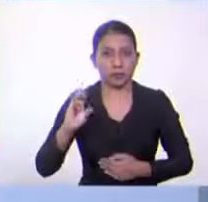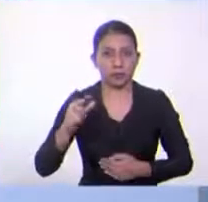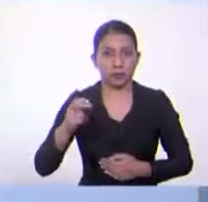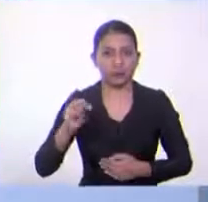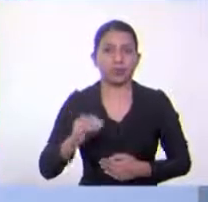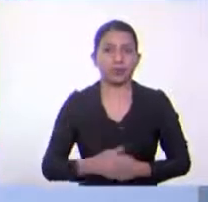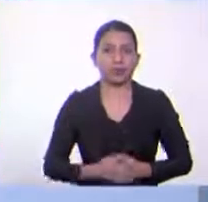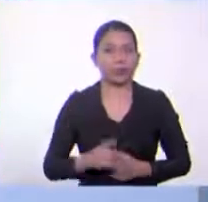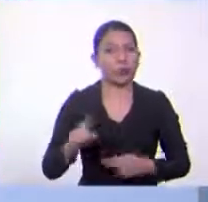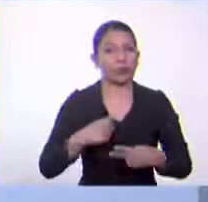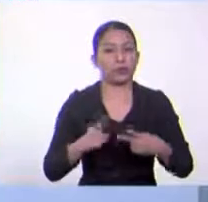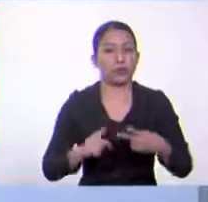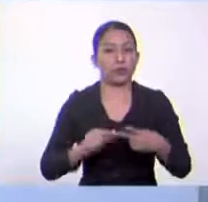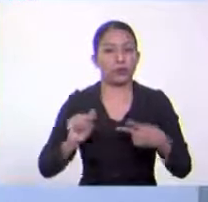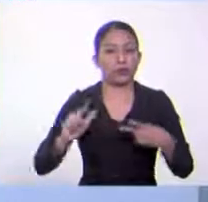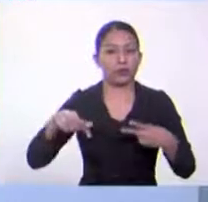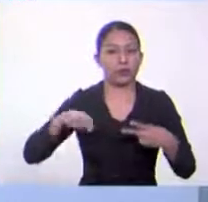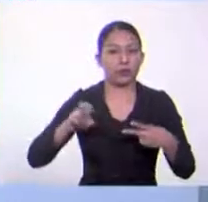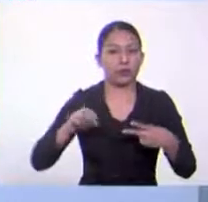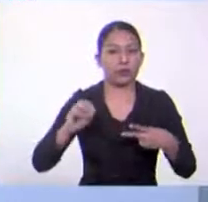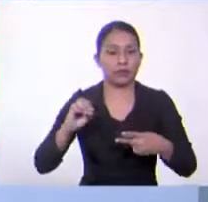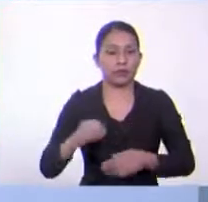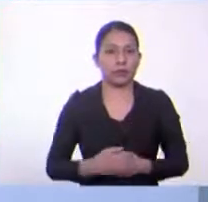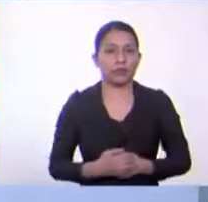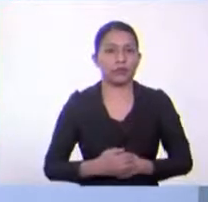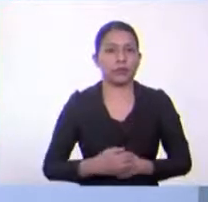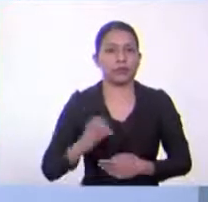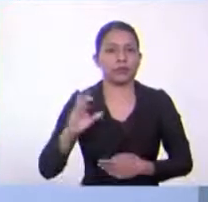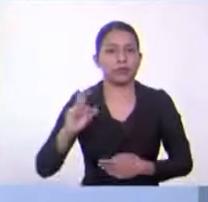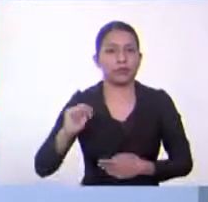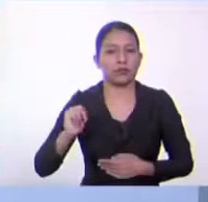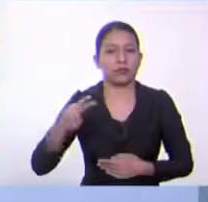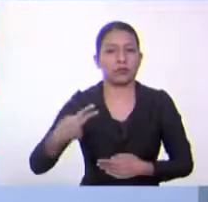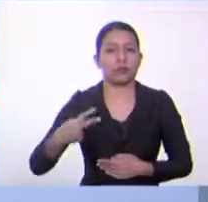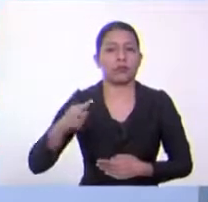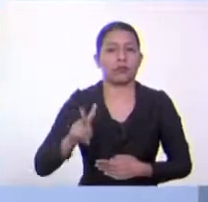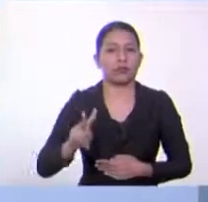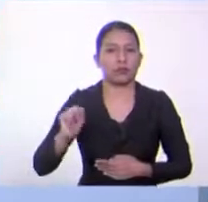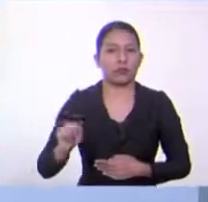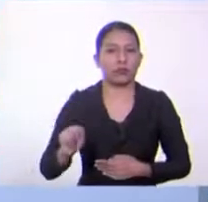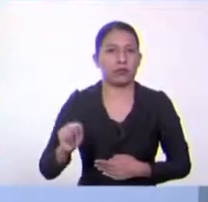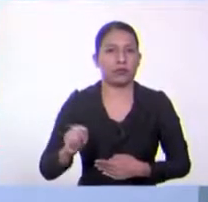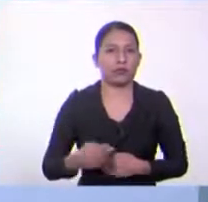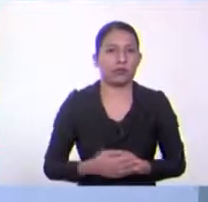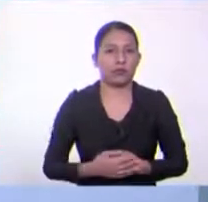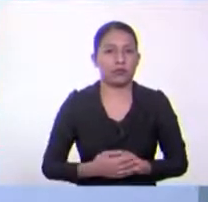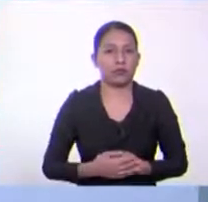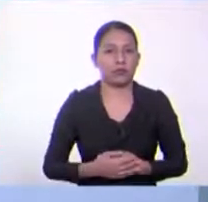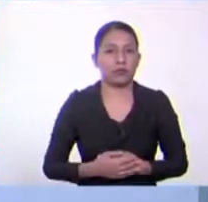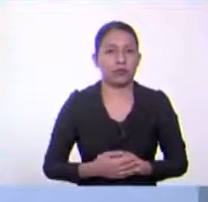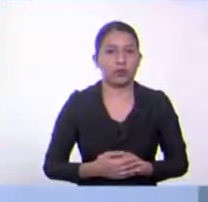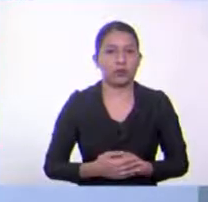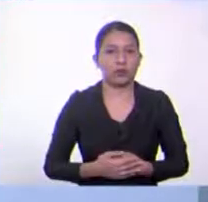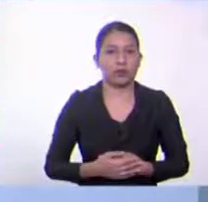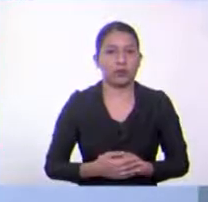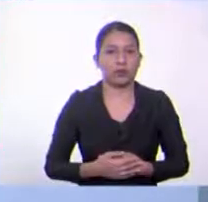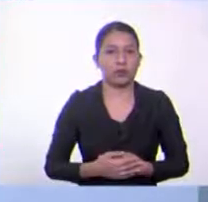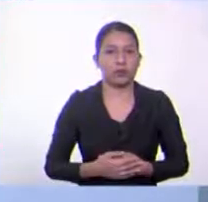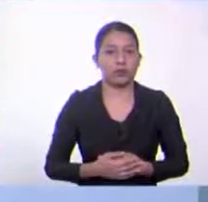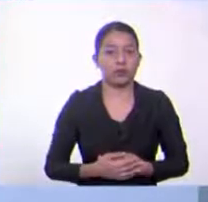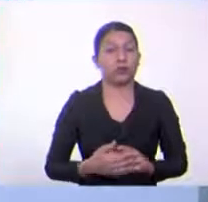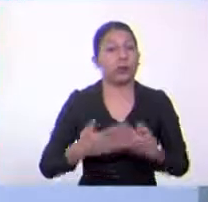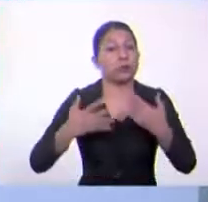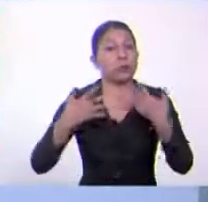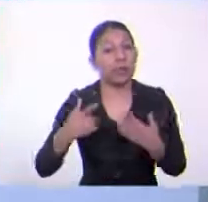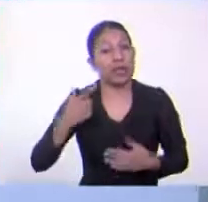los alquenos. Con su fórmula CSUNH 2 por N. Tenemos